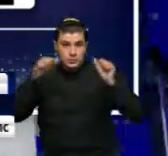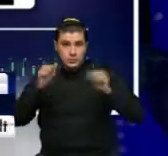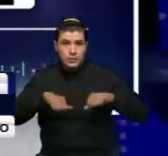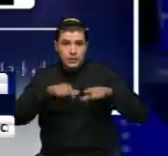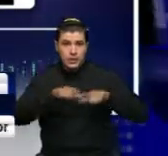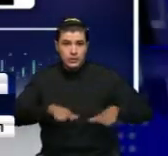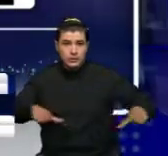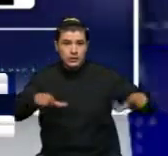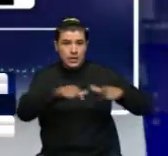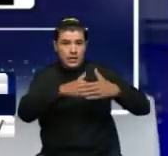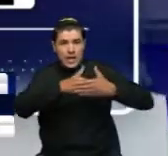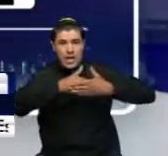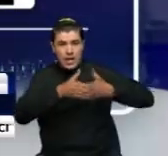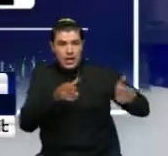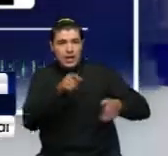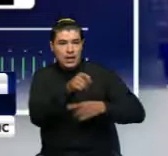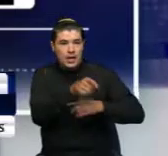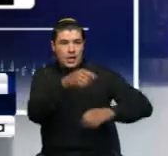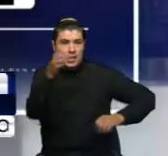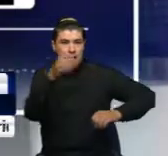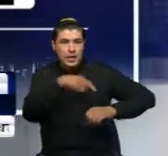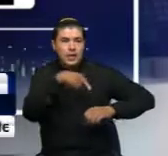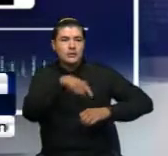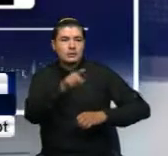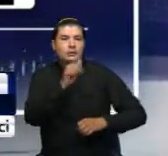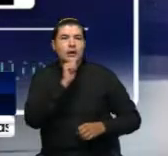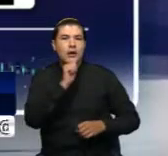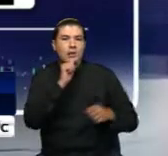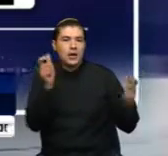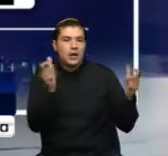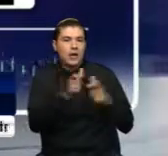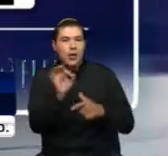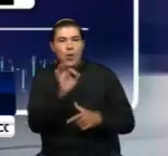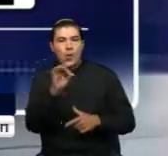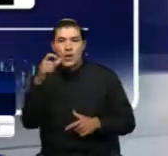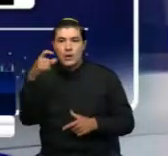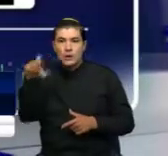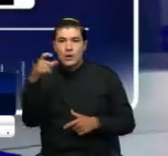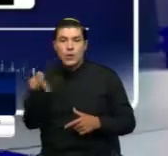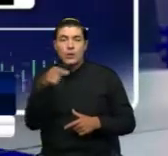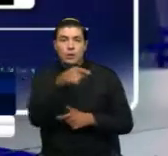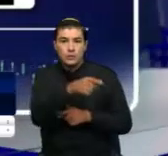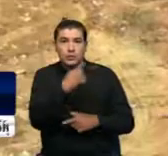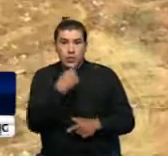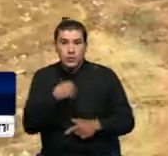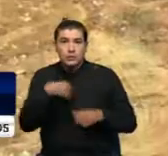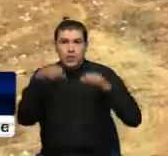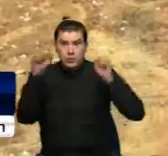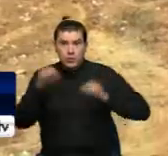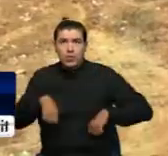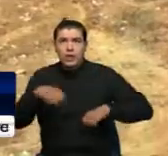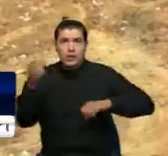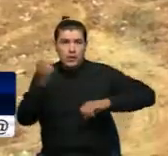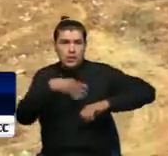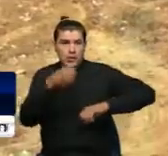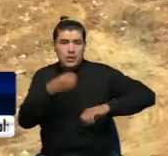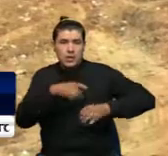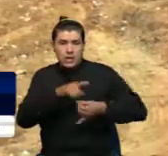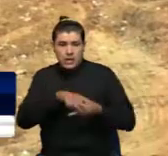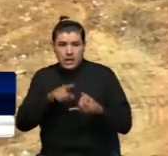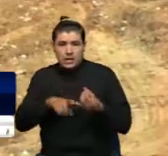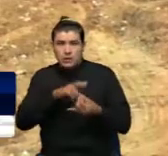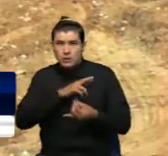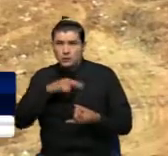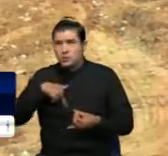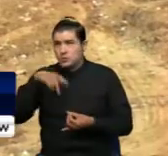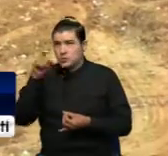en el relleno sanitario de aguachica y de o de cúcuta que nos han dicho que nos reciben las basuras en caso de que tengamos que ir